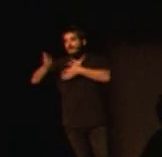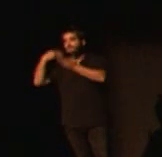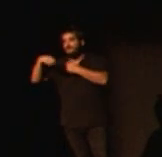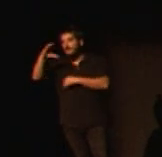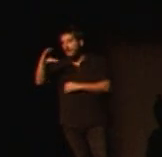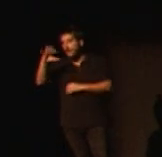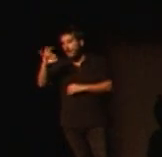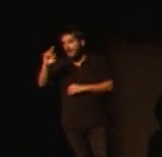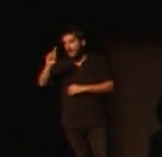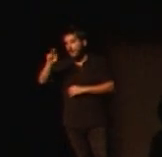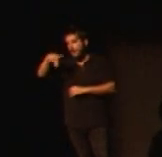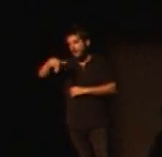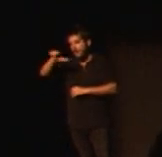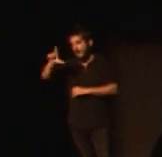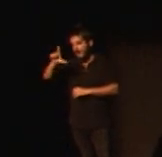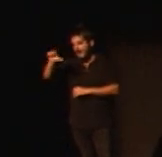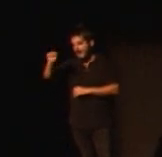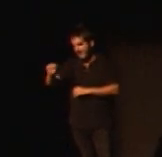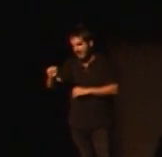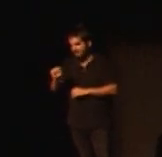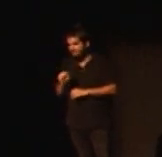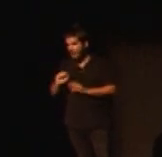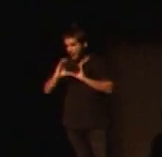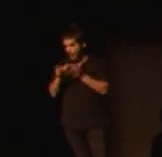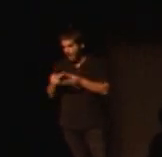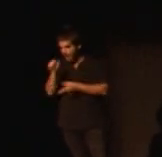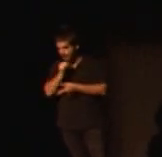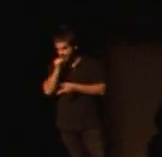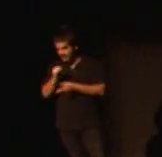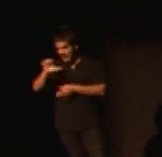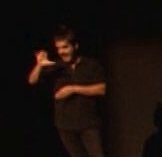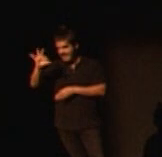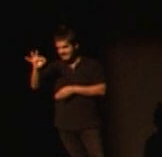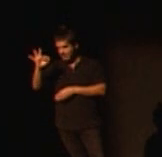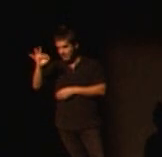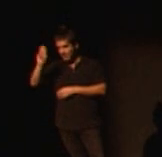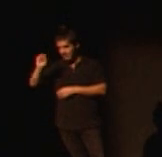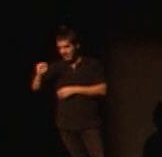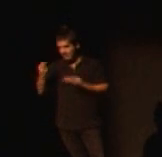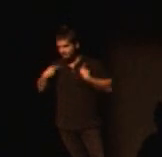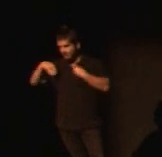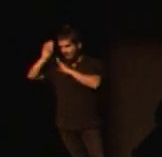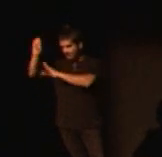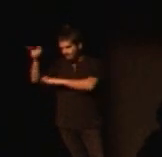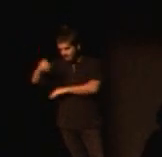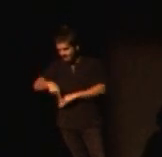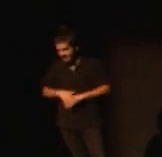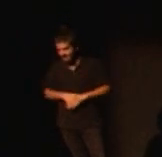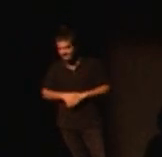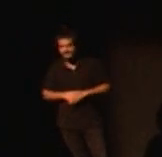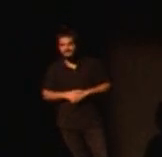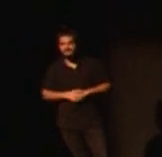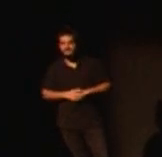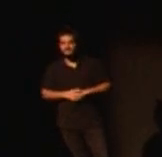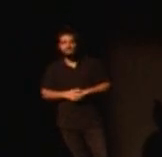conocido por los Estopa. Llevaba unas gafas de culo de botella desde bien